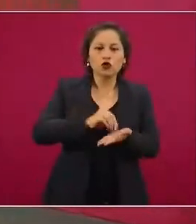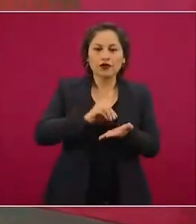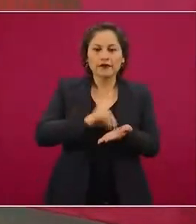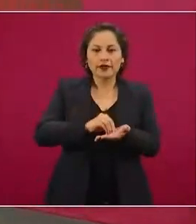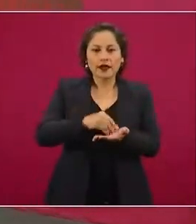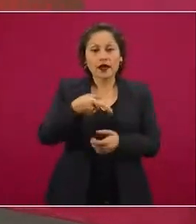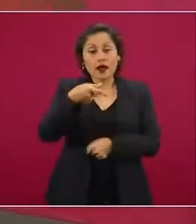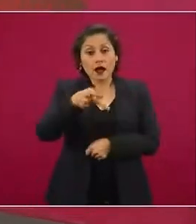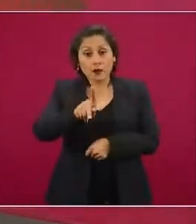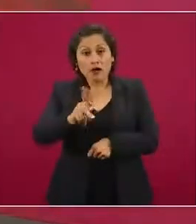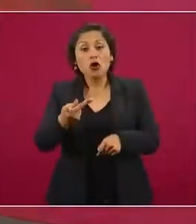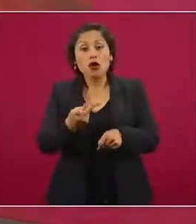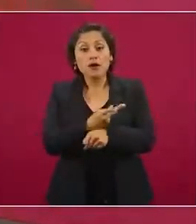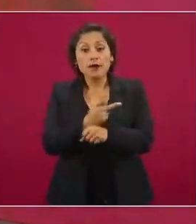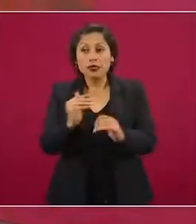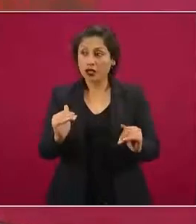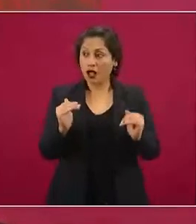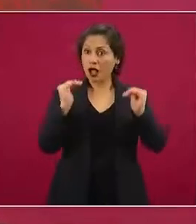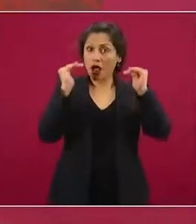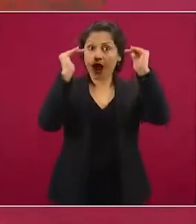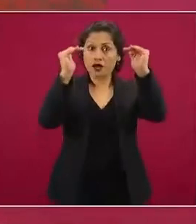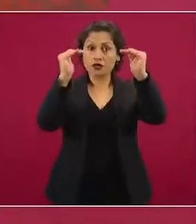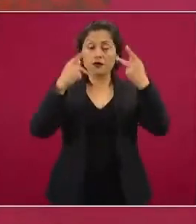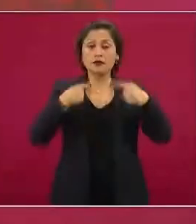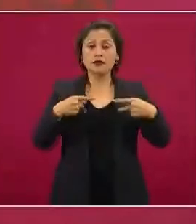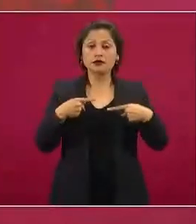y esas no se medían.